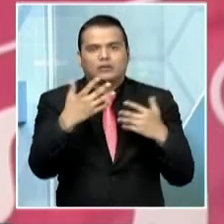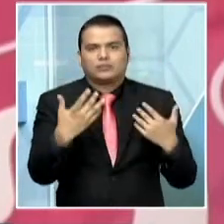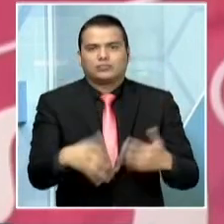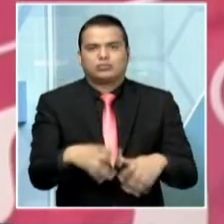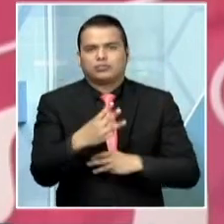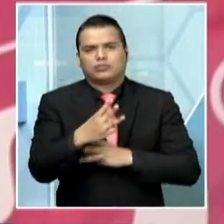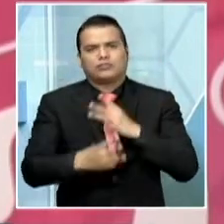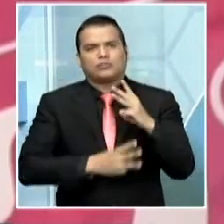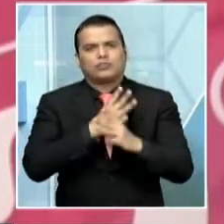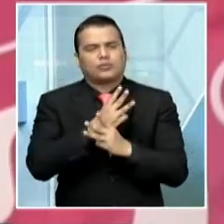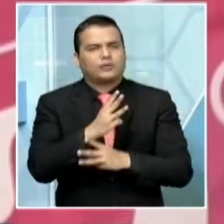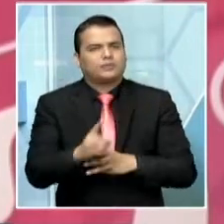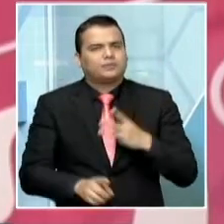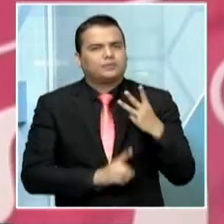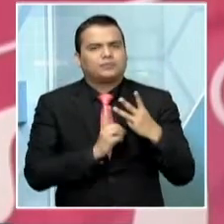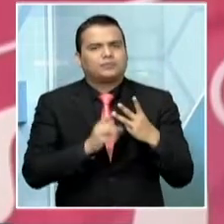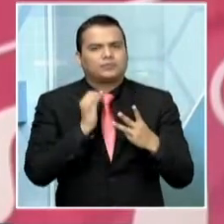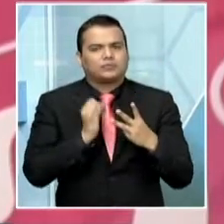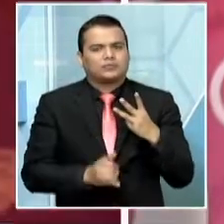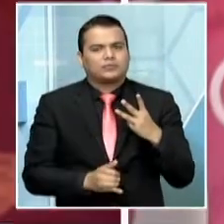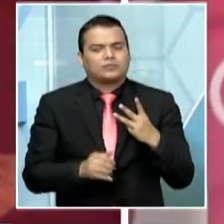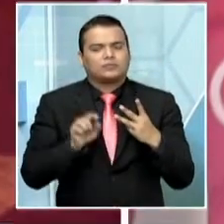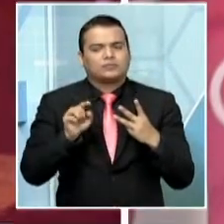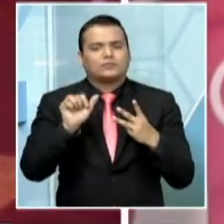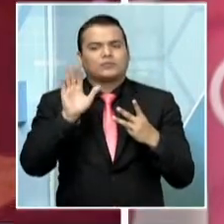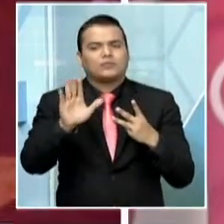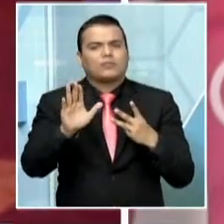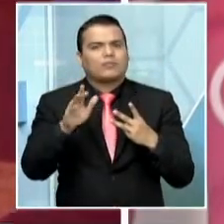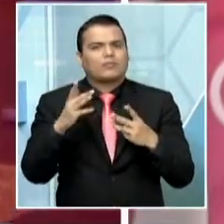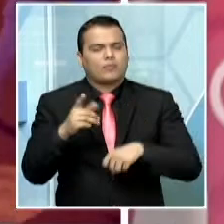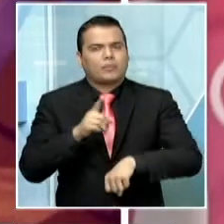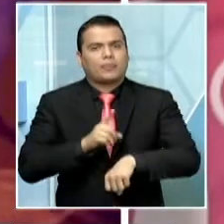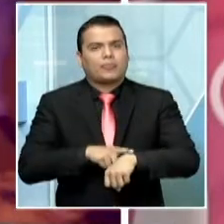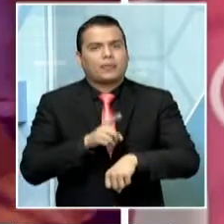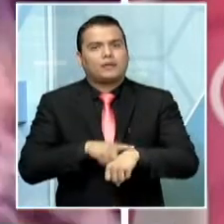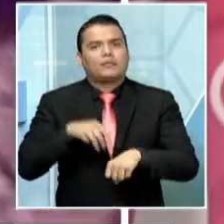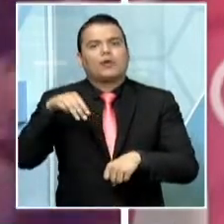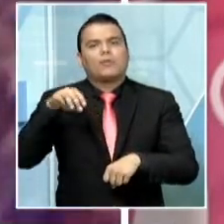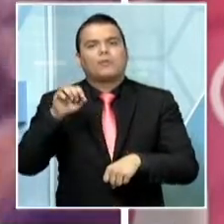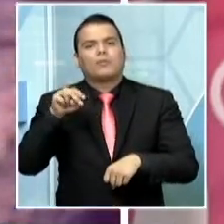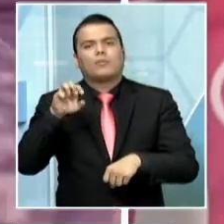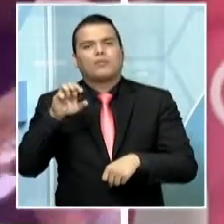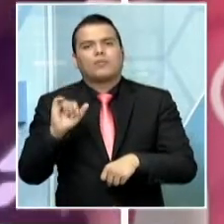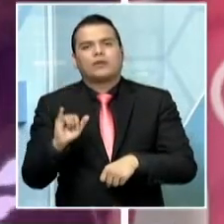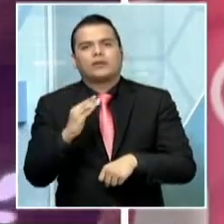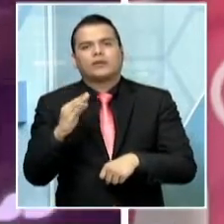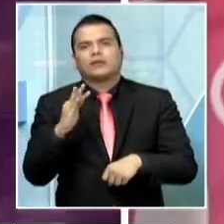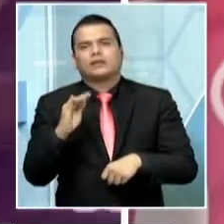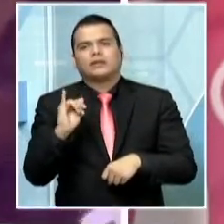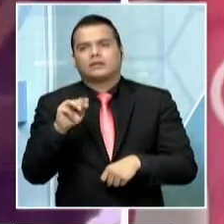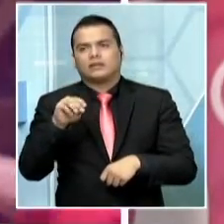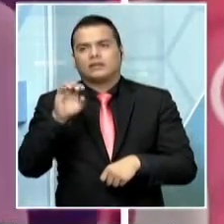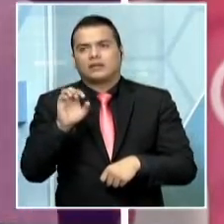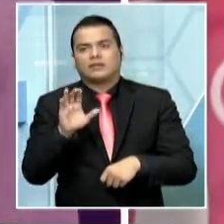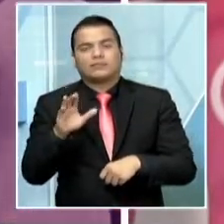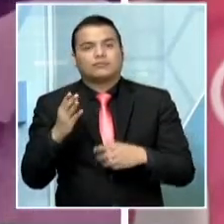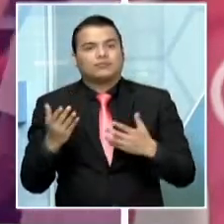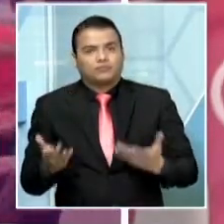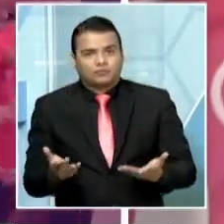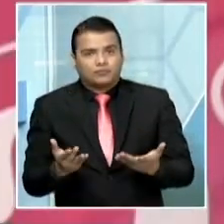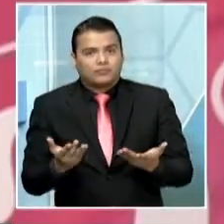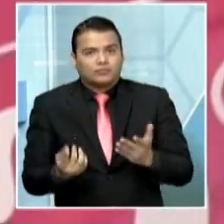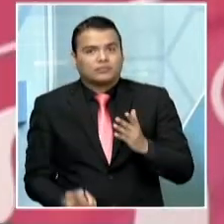y por último tendremos the moon en time el tiempo del dinero cuando aparecen estos otros espectáculos en el